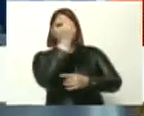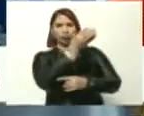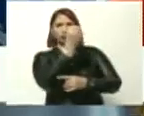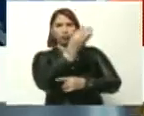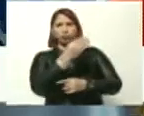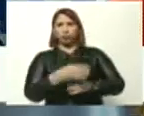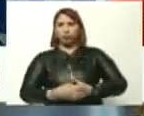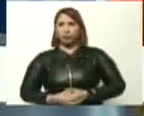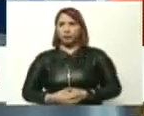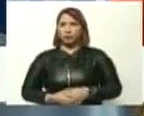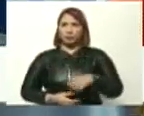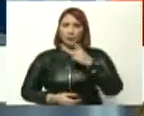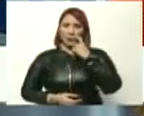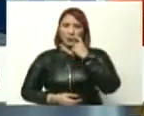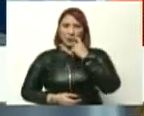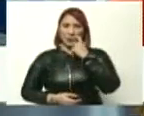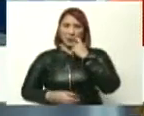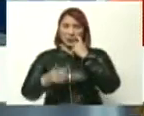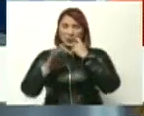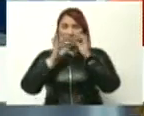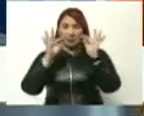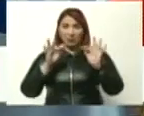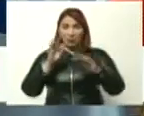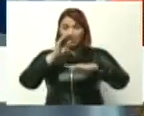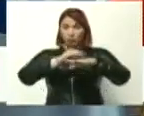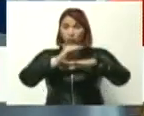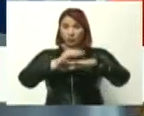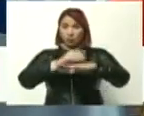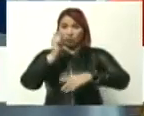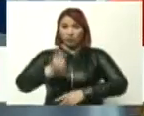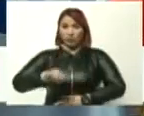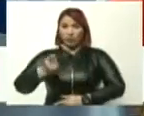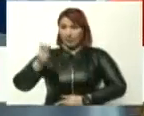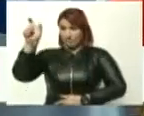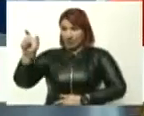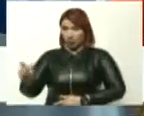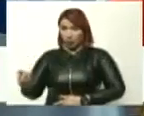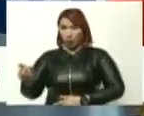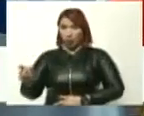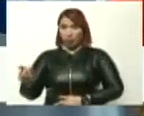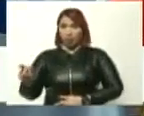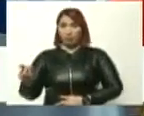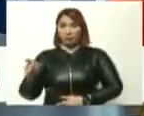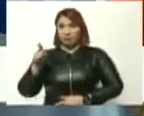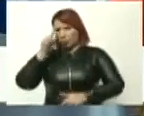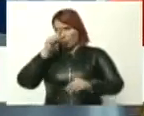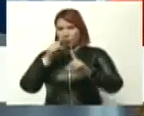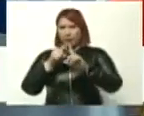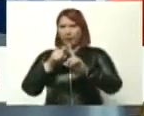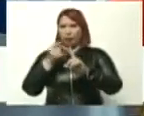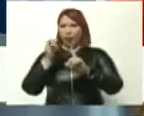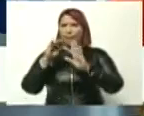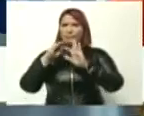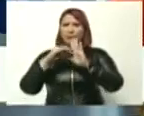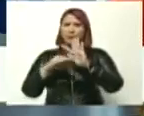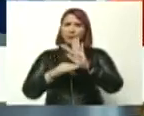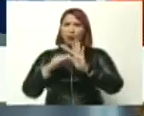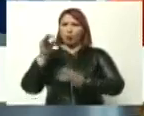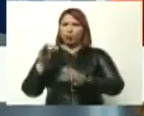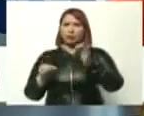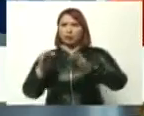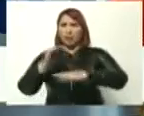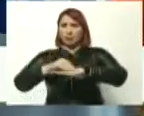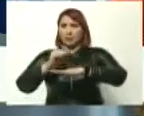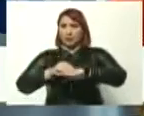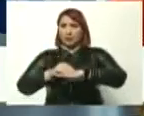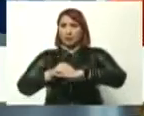presentación, y de esta forma solicitar al tribunal que la persona, en lugar de ser objeto de una medida judicial